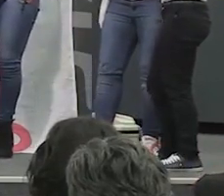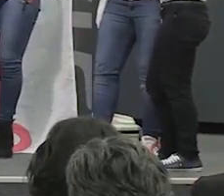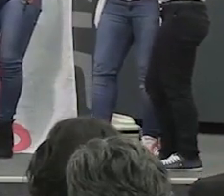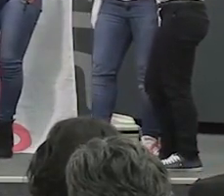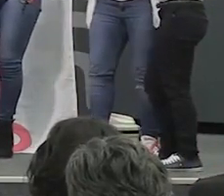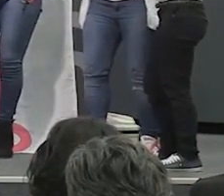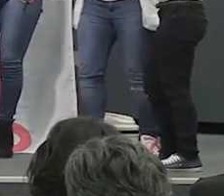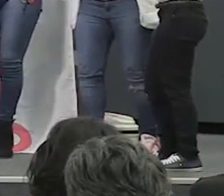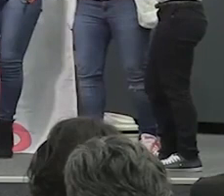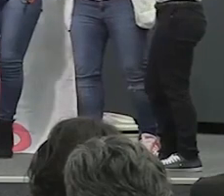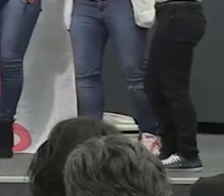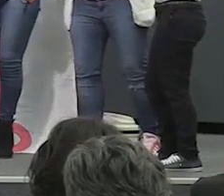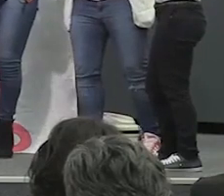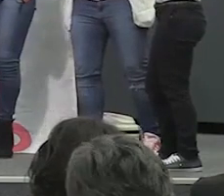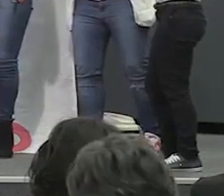Música